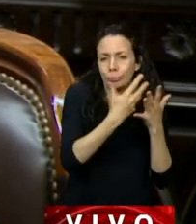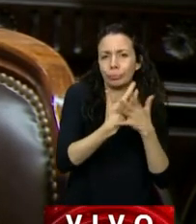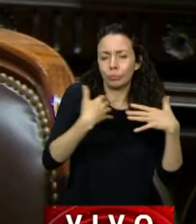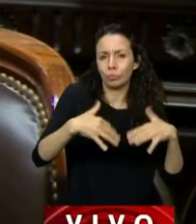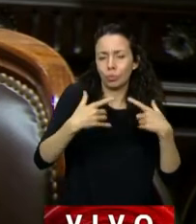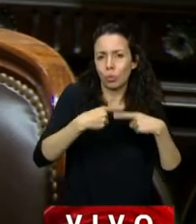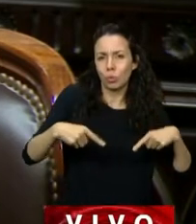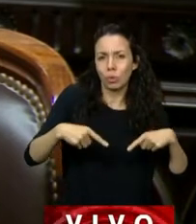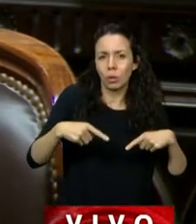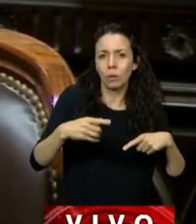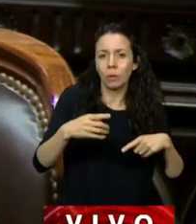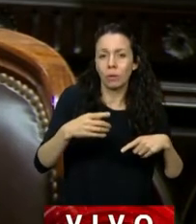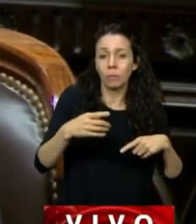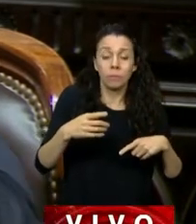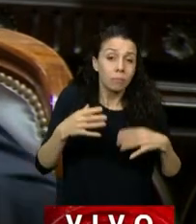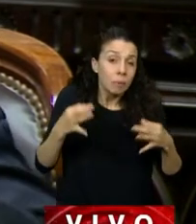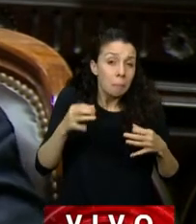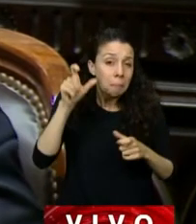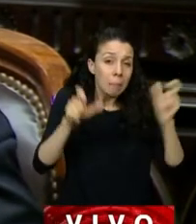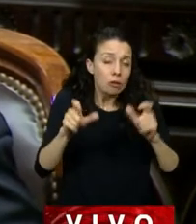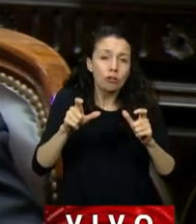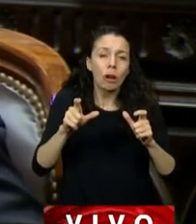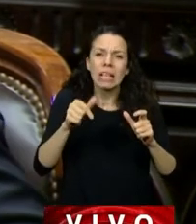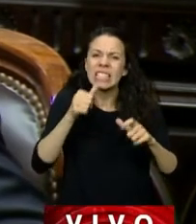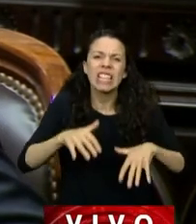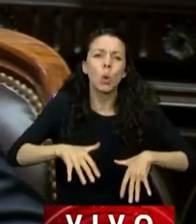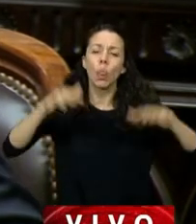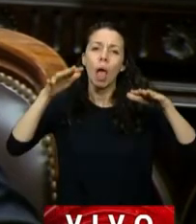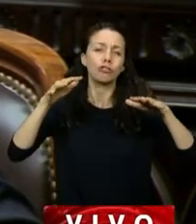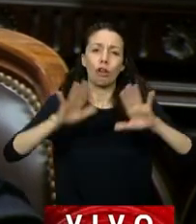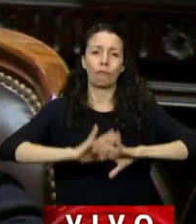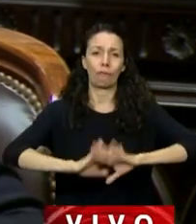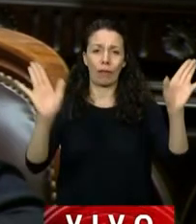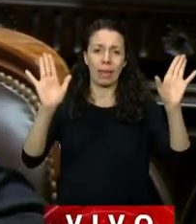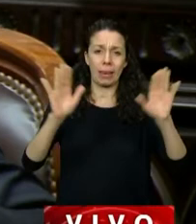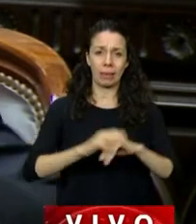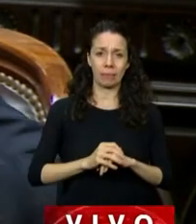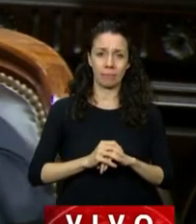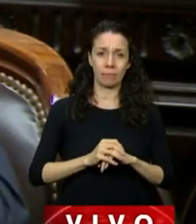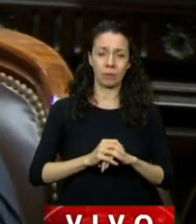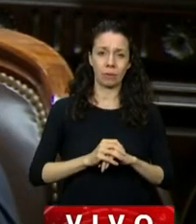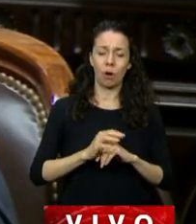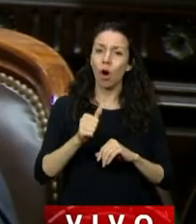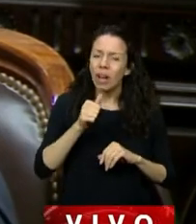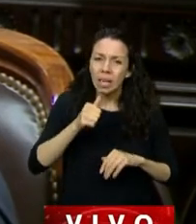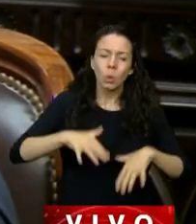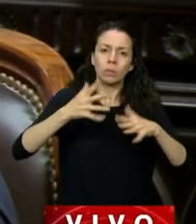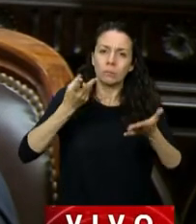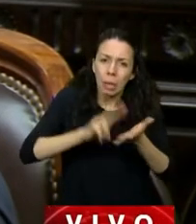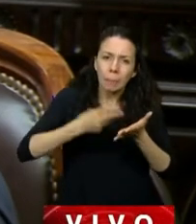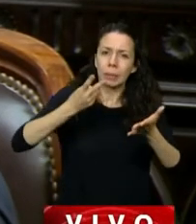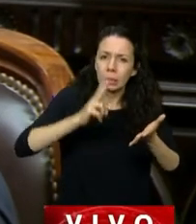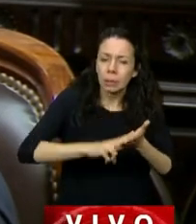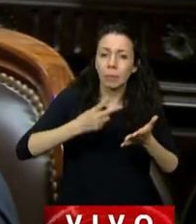nunca más se inundarían y no sufrirían estas inundaciones permanentemente en